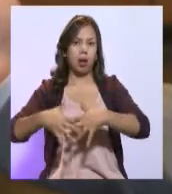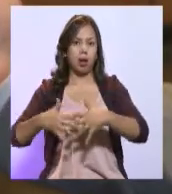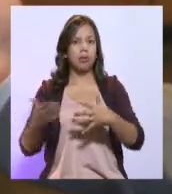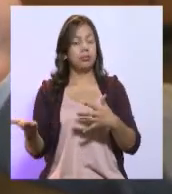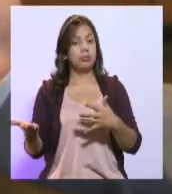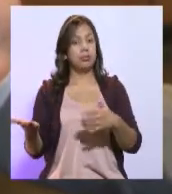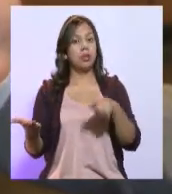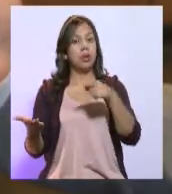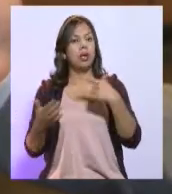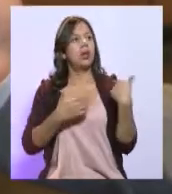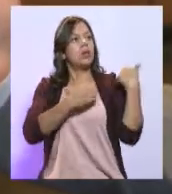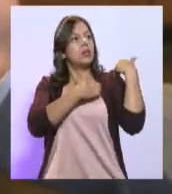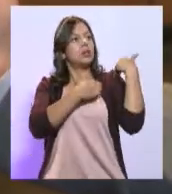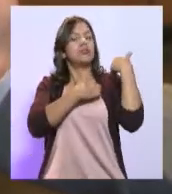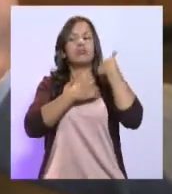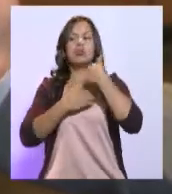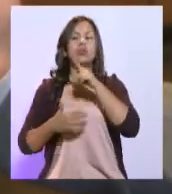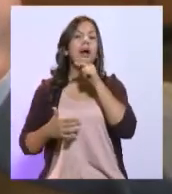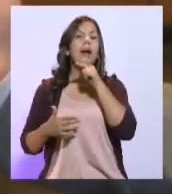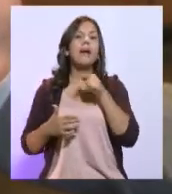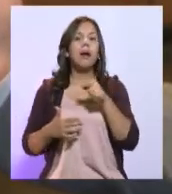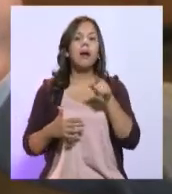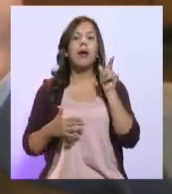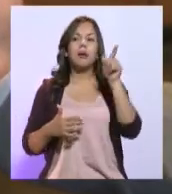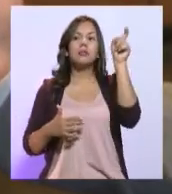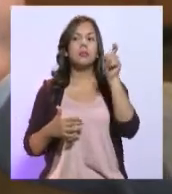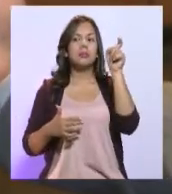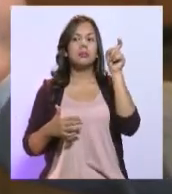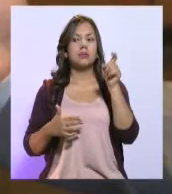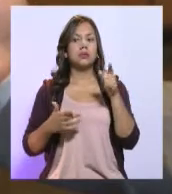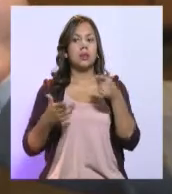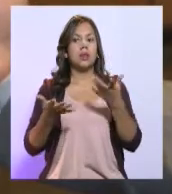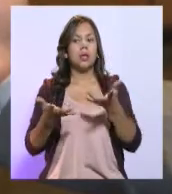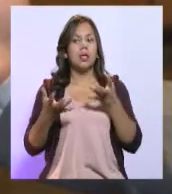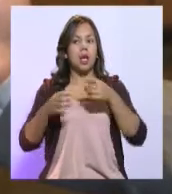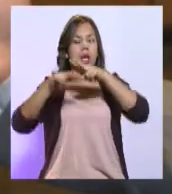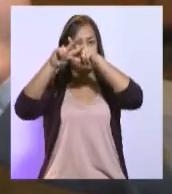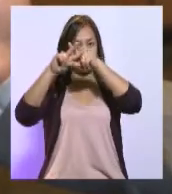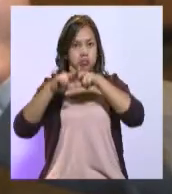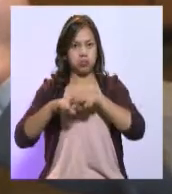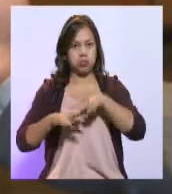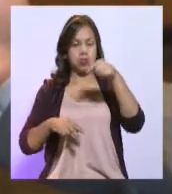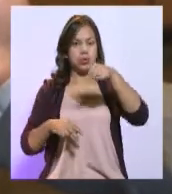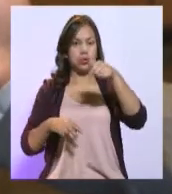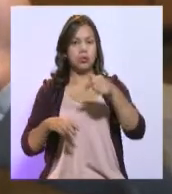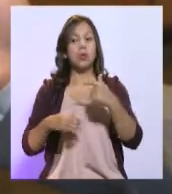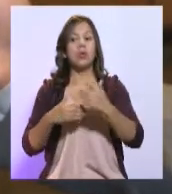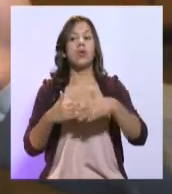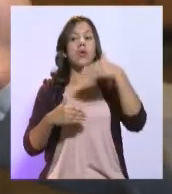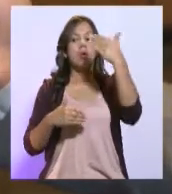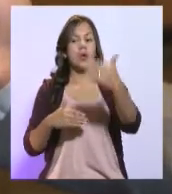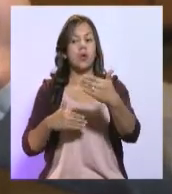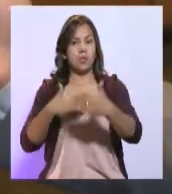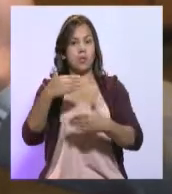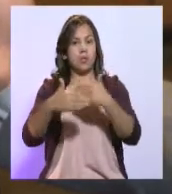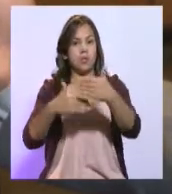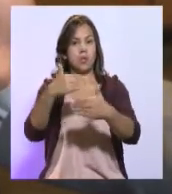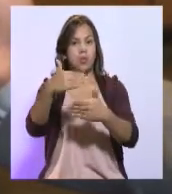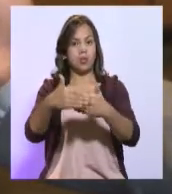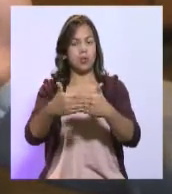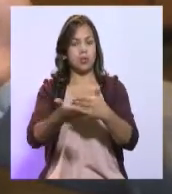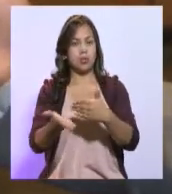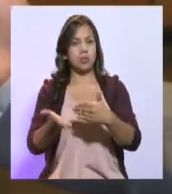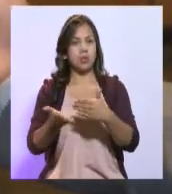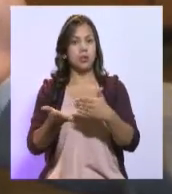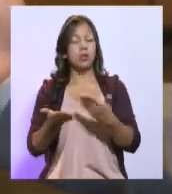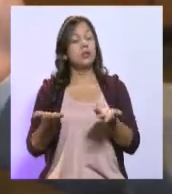establecimiento de alguna responsabilidad. Eso es precisamente lo que nosotros pretendemos revisar acá. Esperemos que el siguiente paso de este proceso de fiscalización que hemos